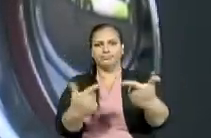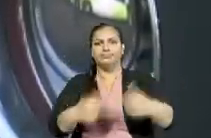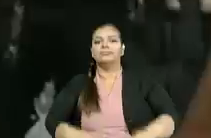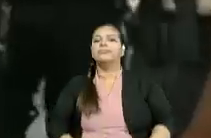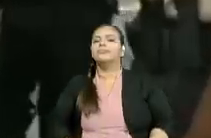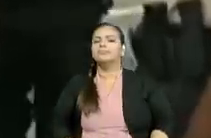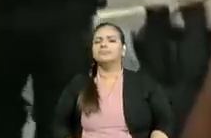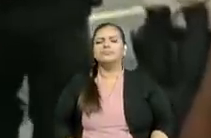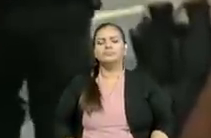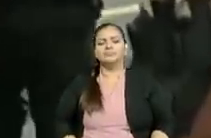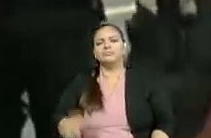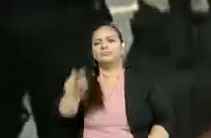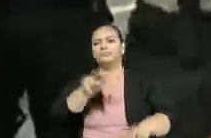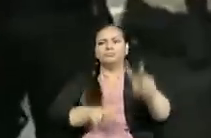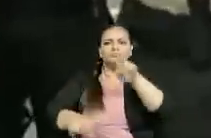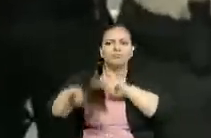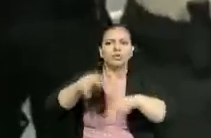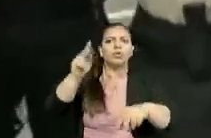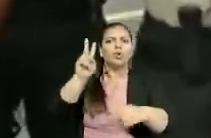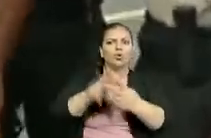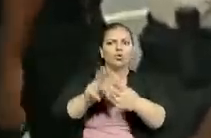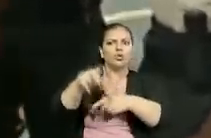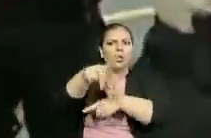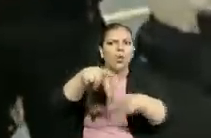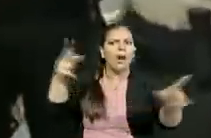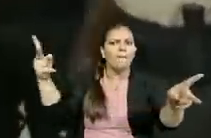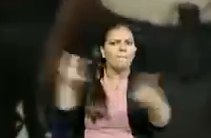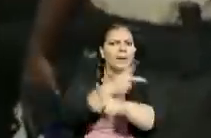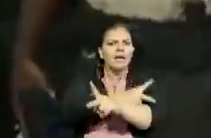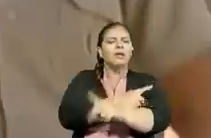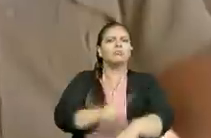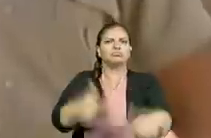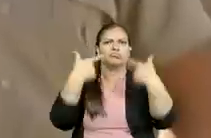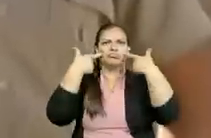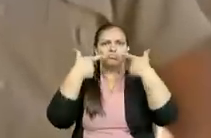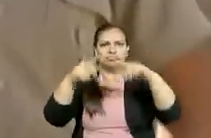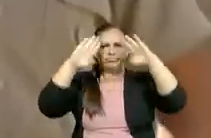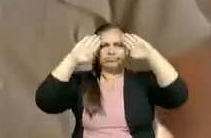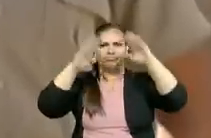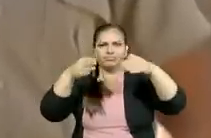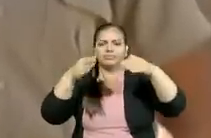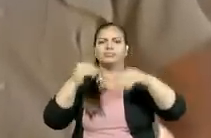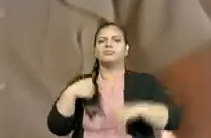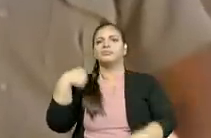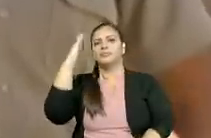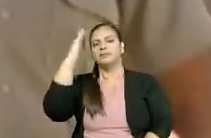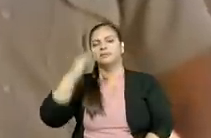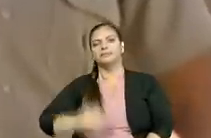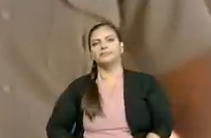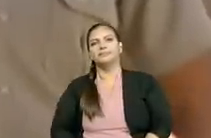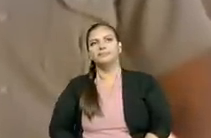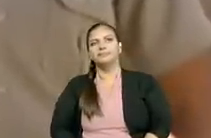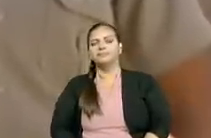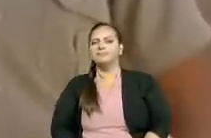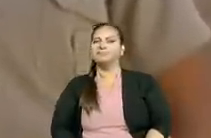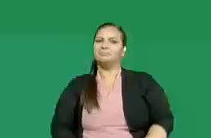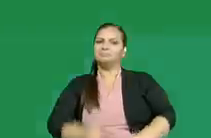este feriado del 9 de octubre. Las operaciones se priorizarán en puntos críticos donde se registra mayor